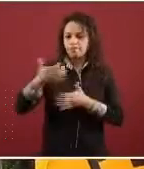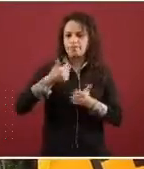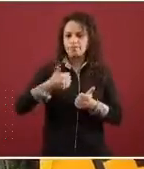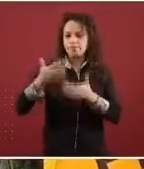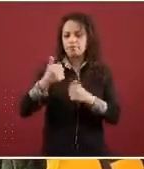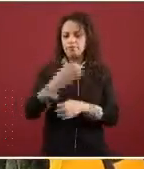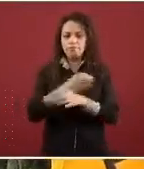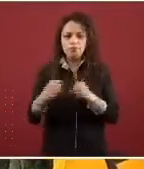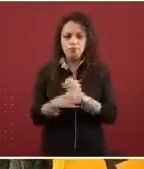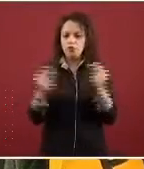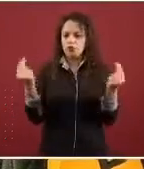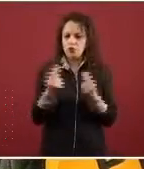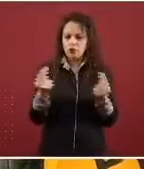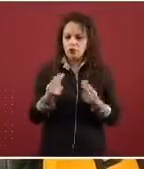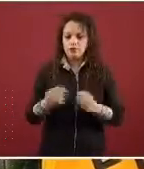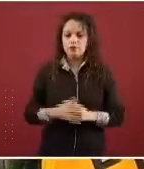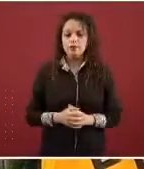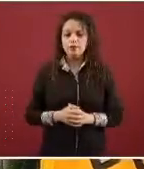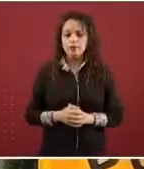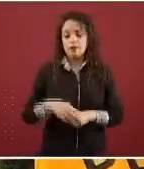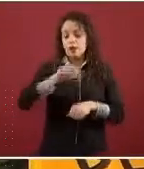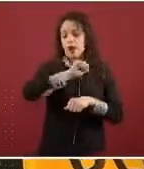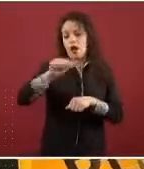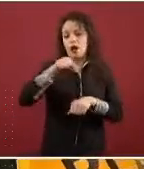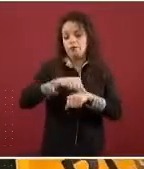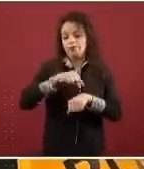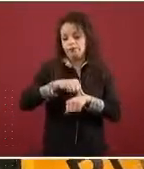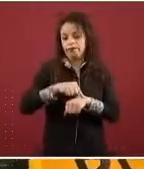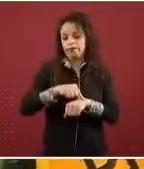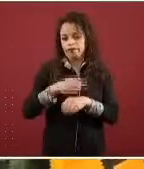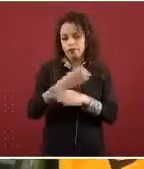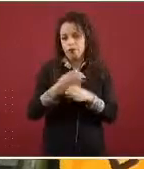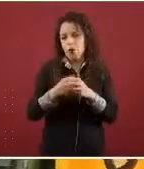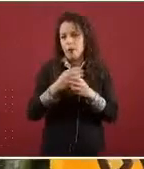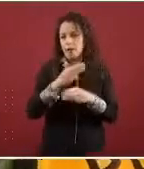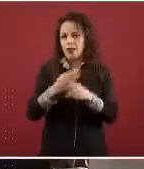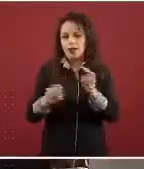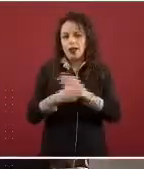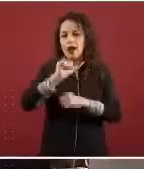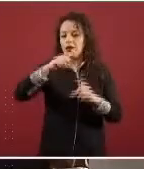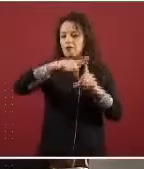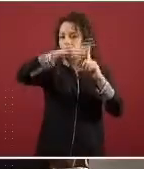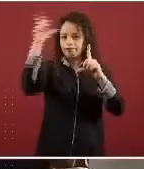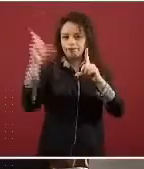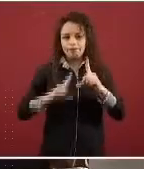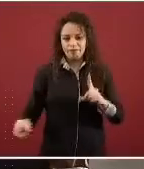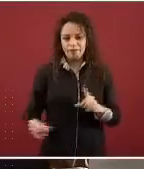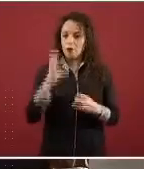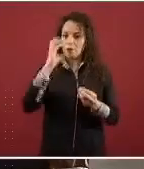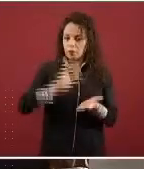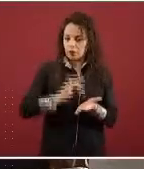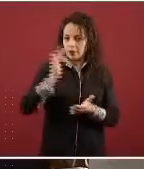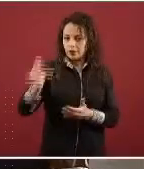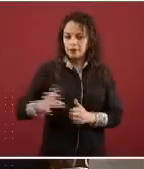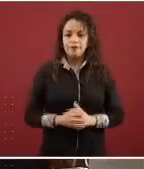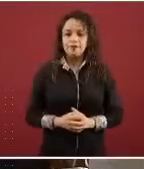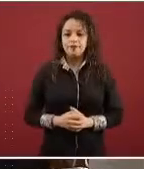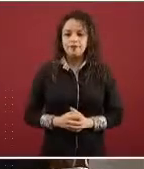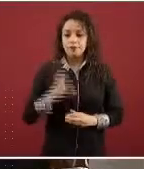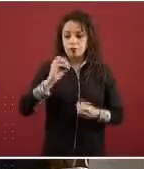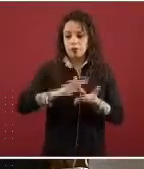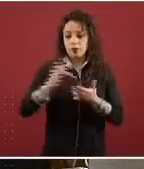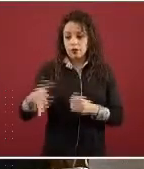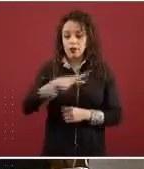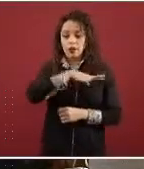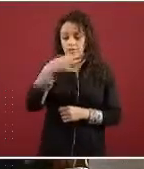vamos a necesitar para insumos médicos en toda la República. Gracias. Muchas gracias, general